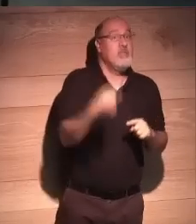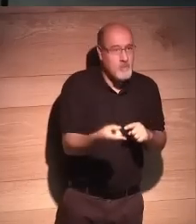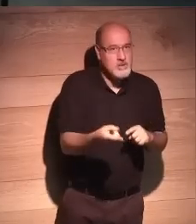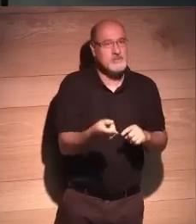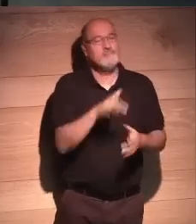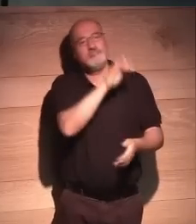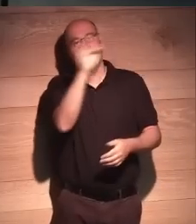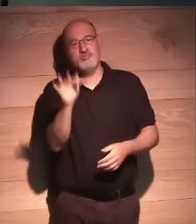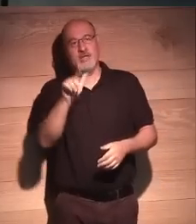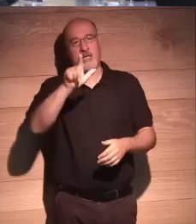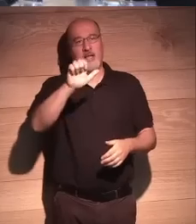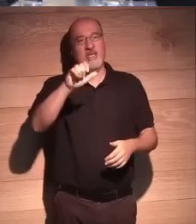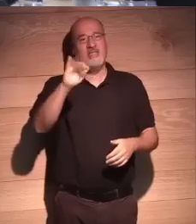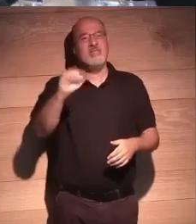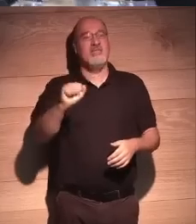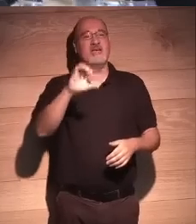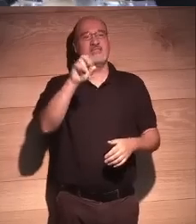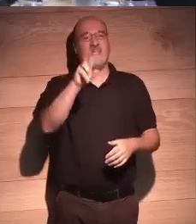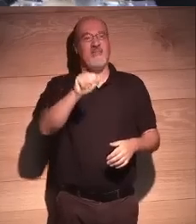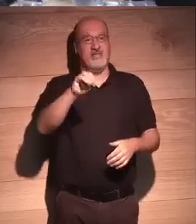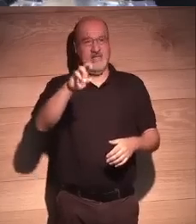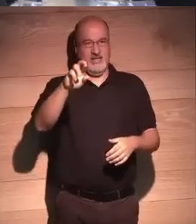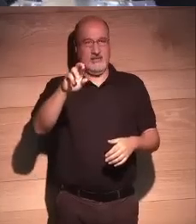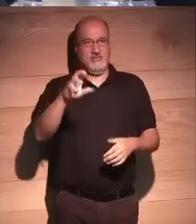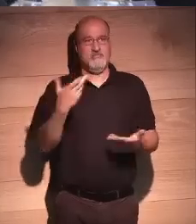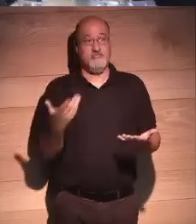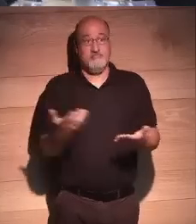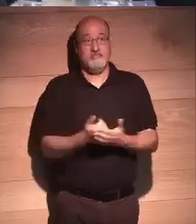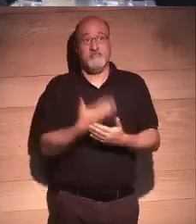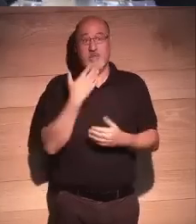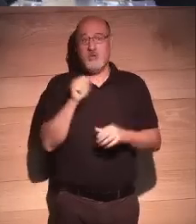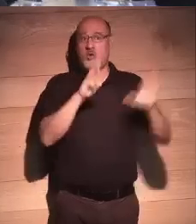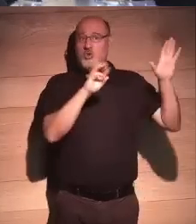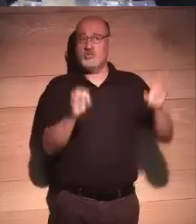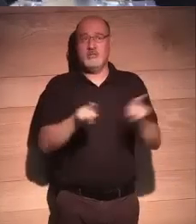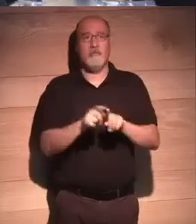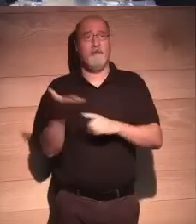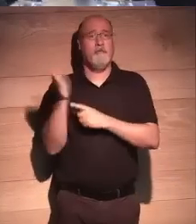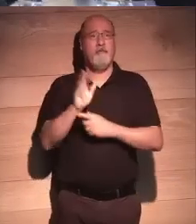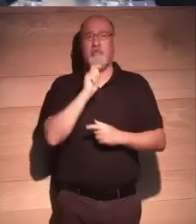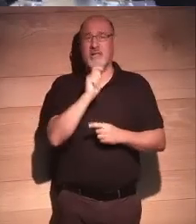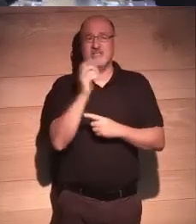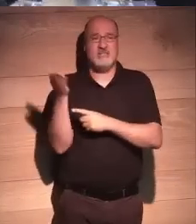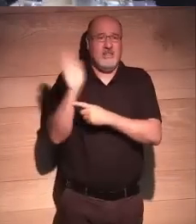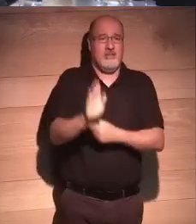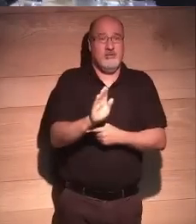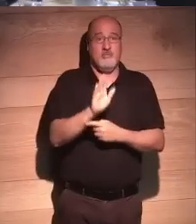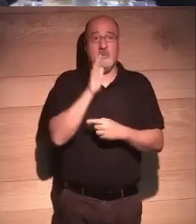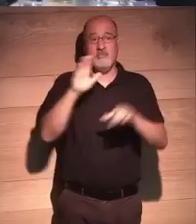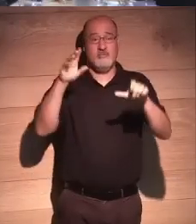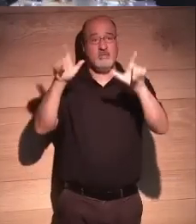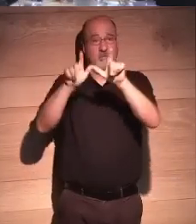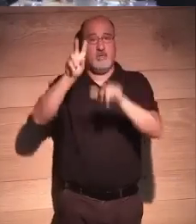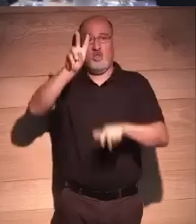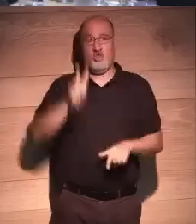vino Leticia Sabater. Y Xuxa. nos las Durante, comimos. porque Leticia Sabater Y nos en los las 80, comimos. Leticia Sabater en los 80 era la presentadora de la programación de la 2.